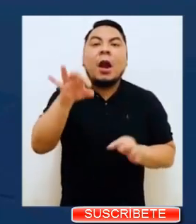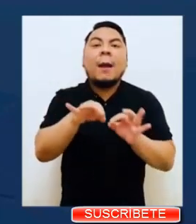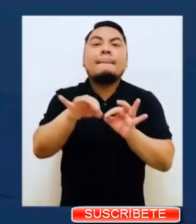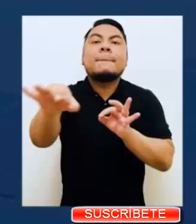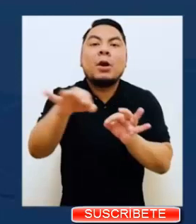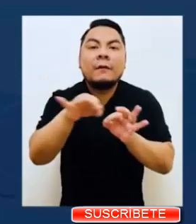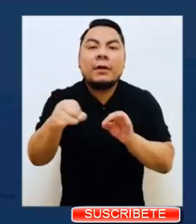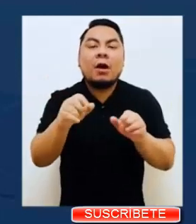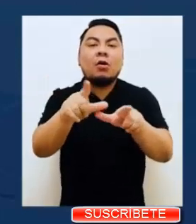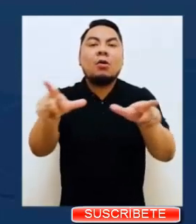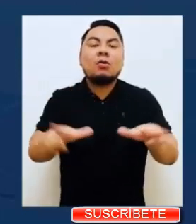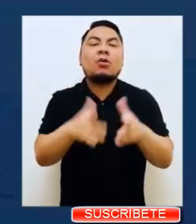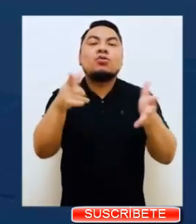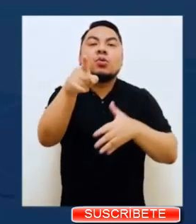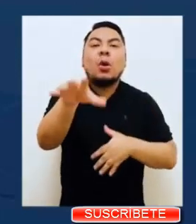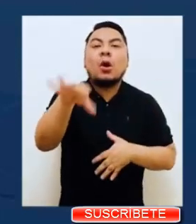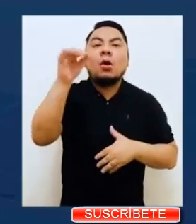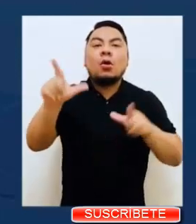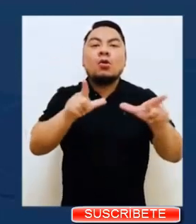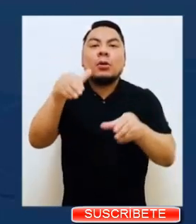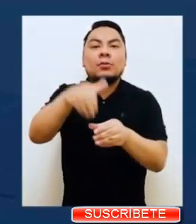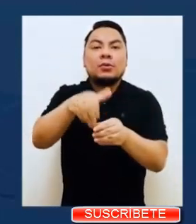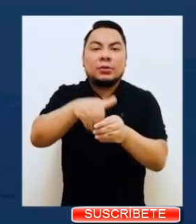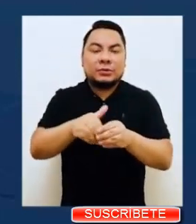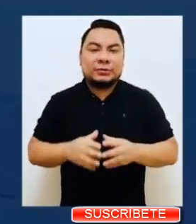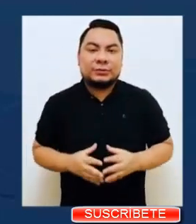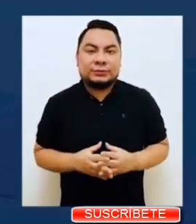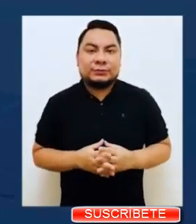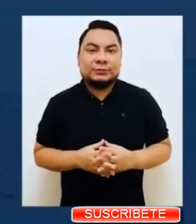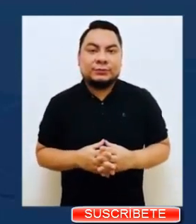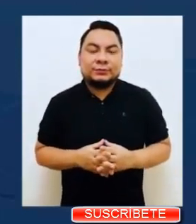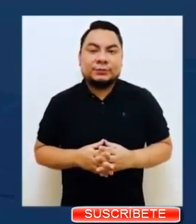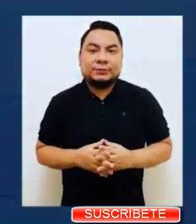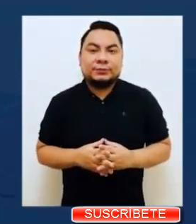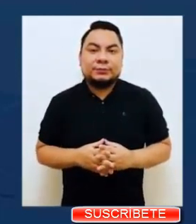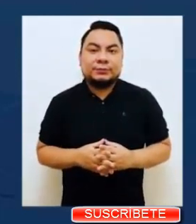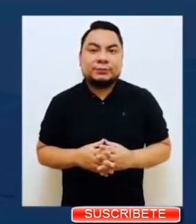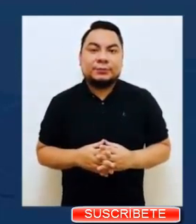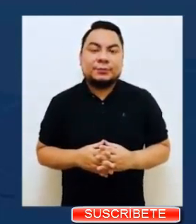Elige tu provincia y o distrito donde elegirás tus locales de votación.